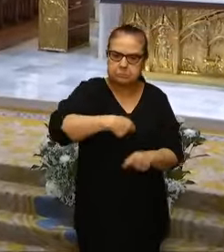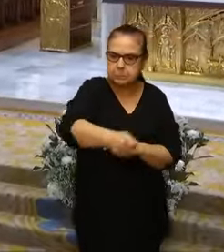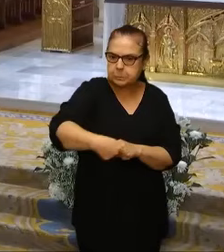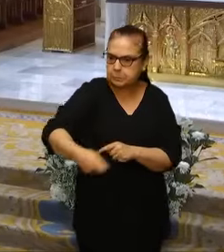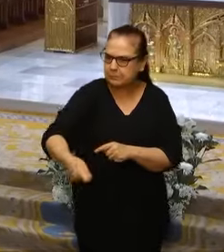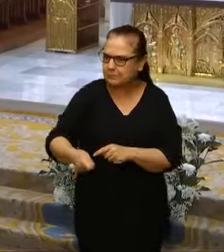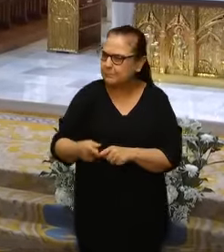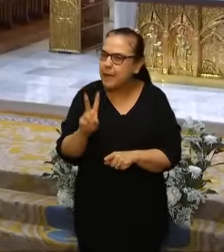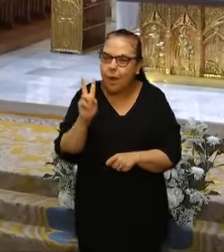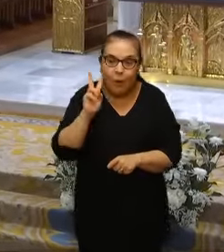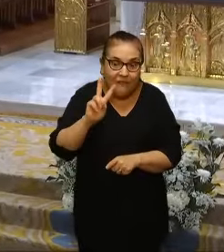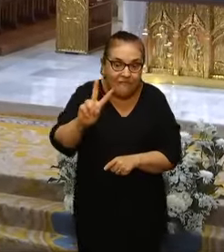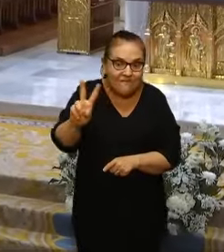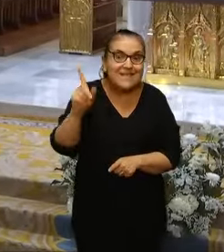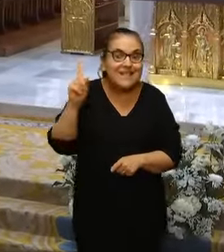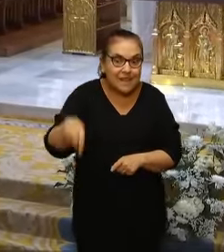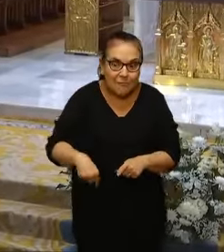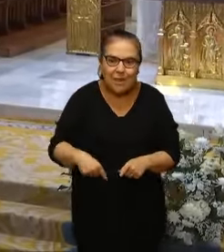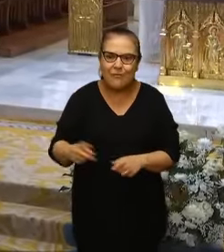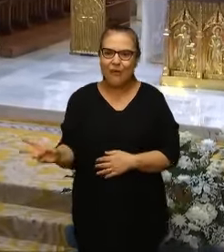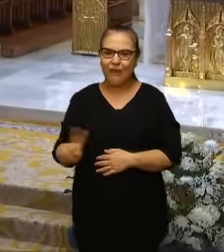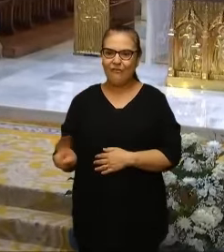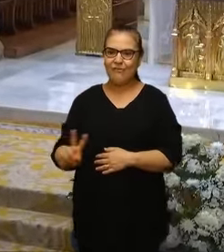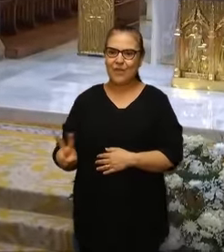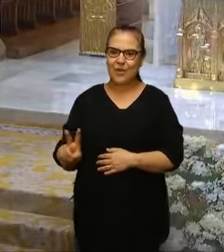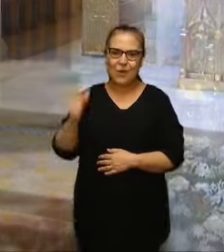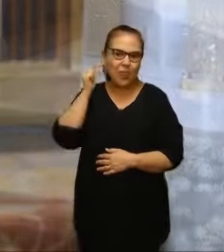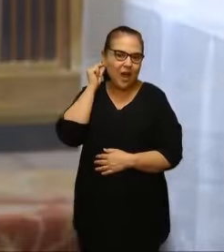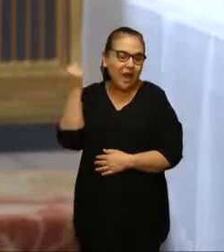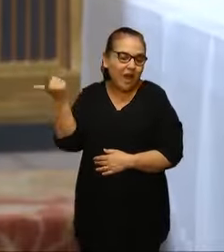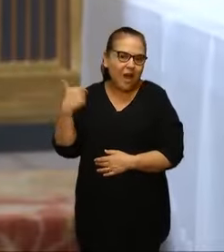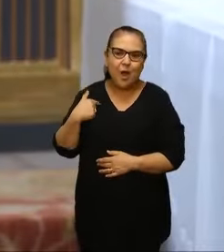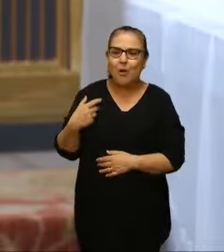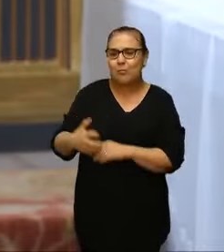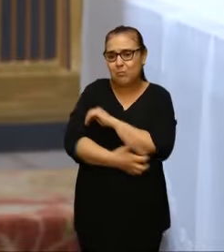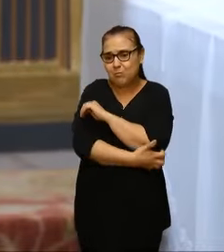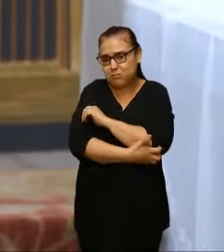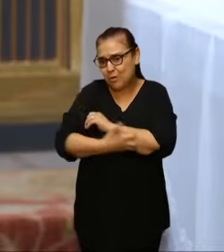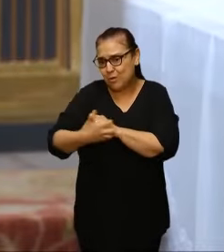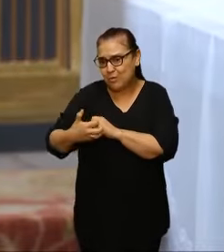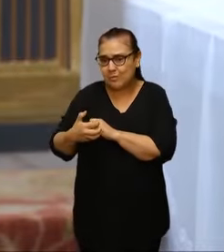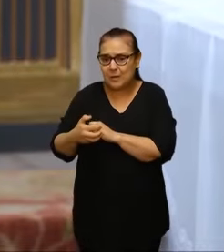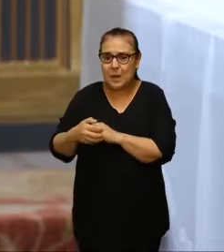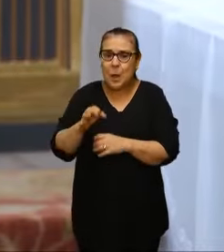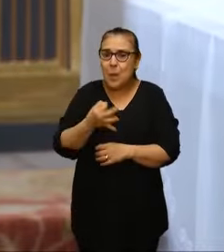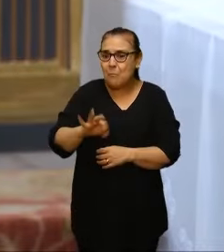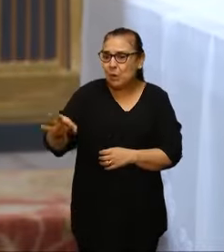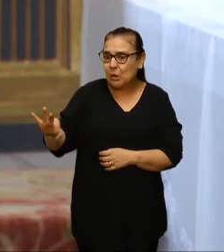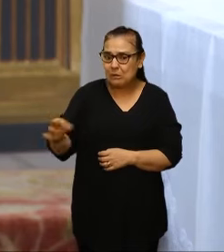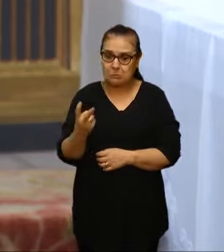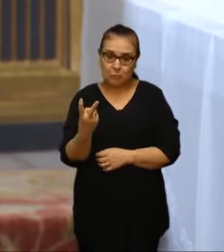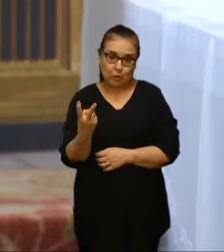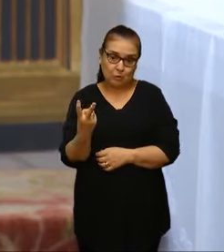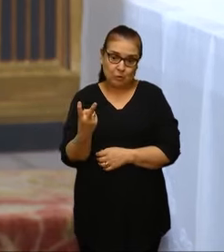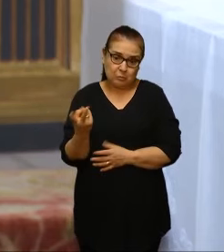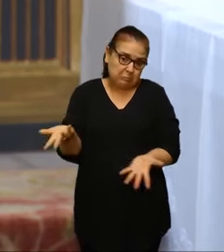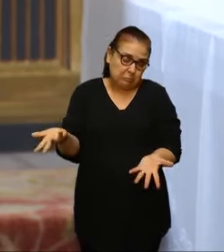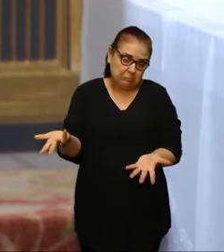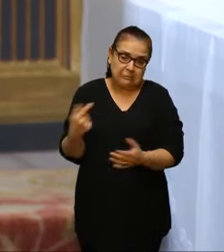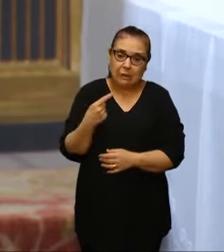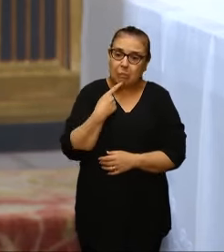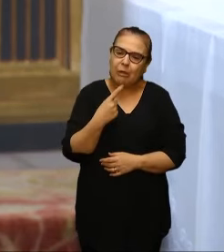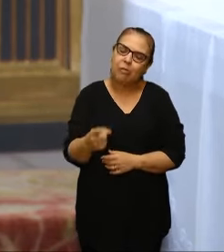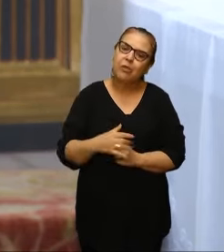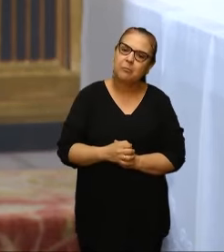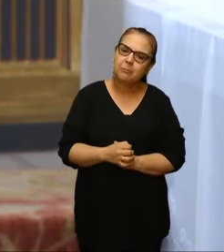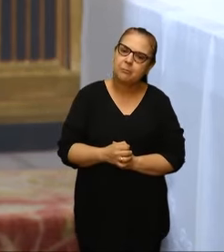Vio también una viuda pobre que echaba dos monedillas y dijo: